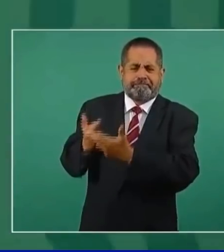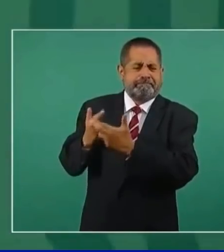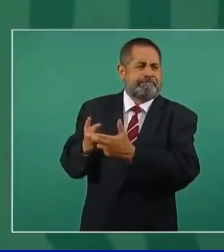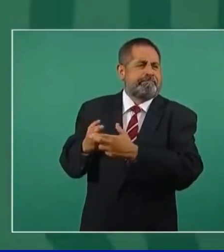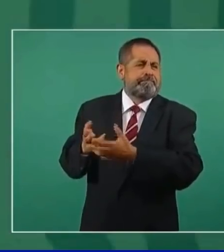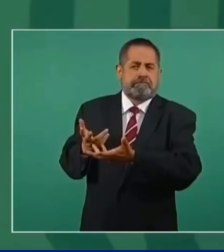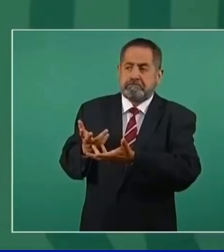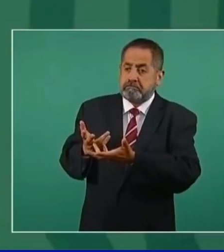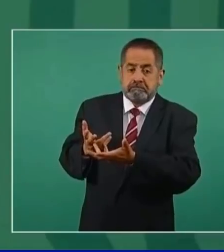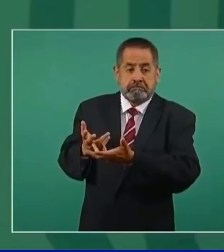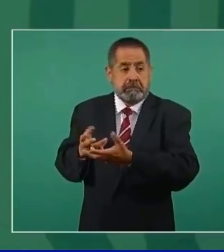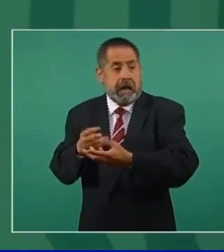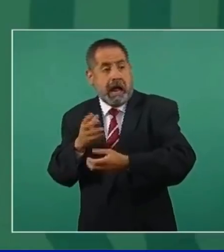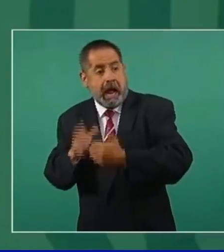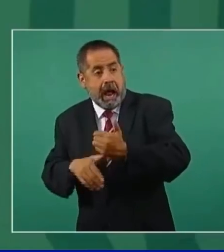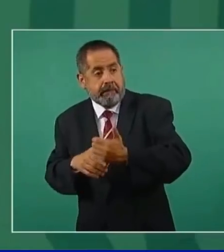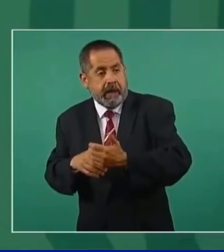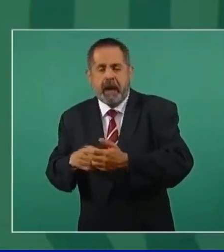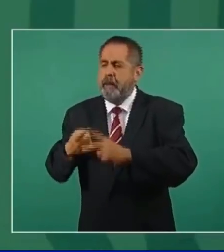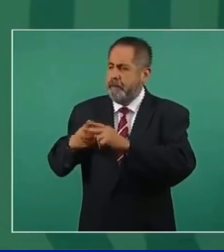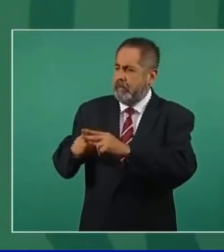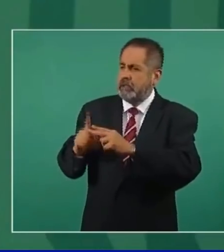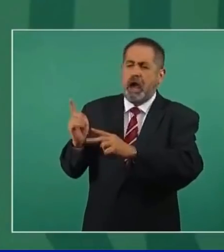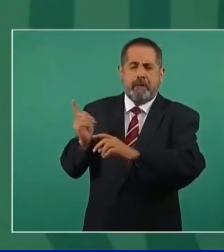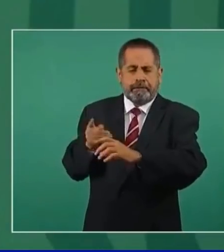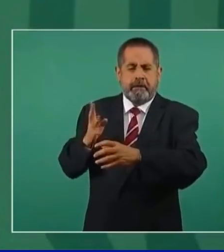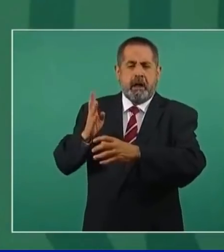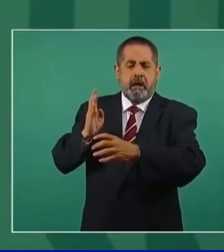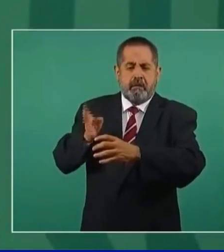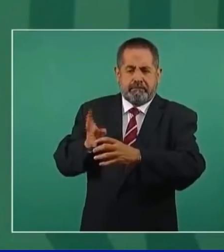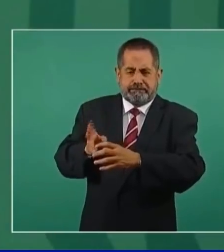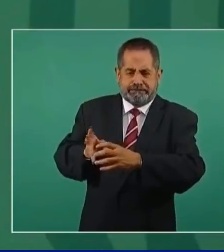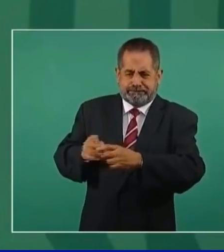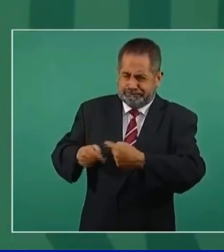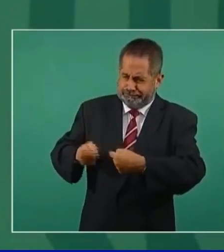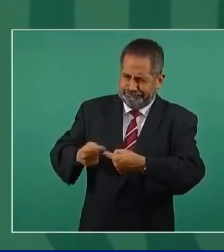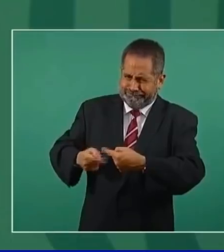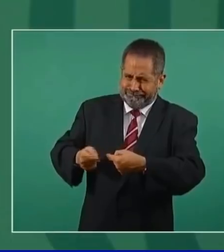disponible. Entonces, es un proyecto muy importante